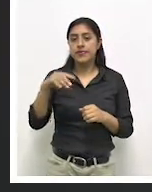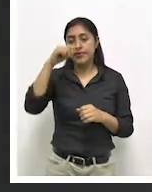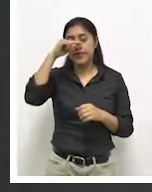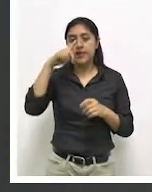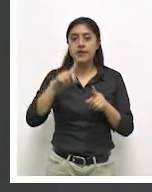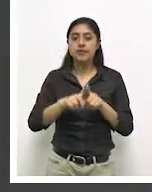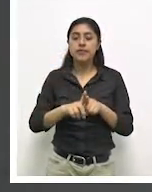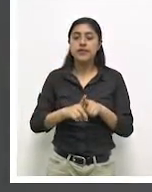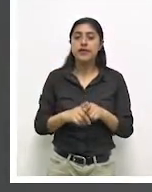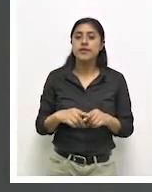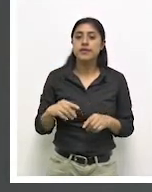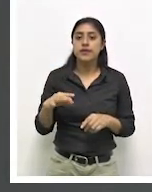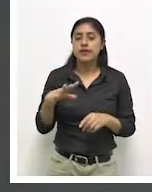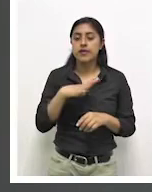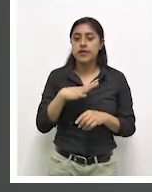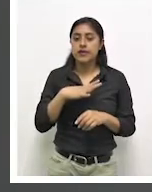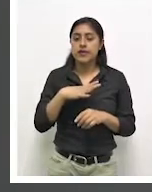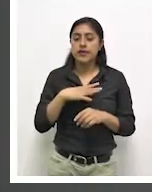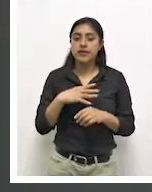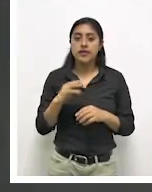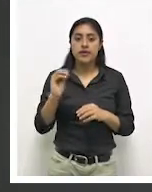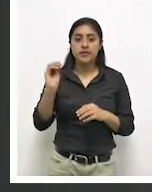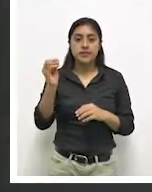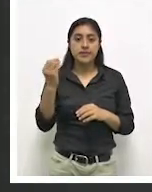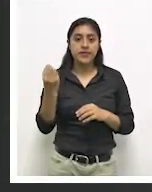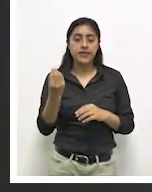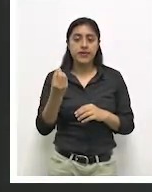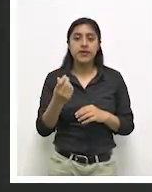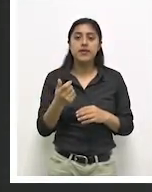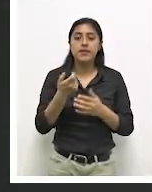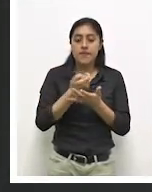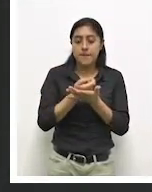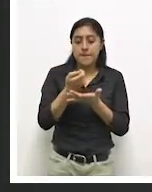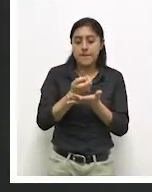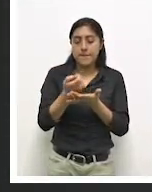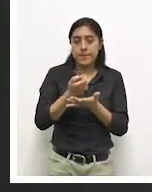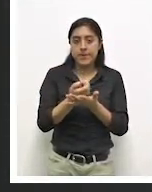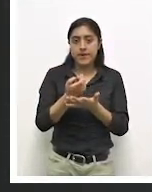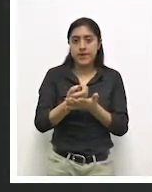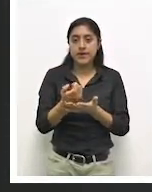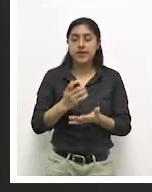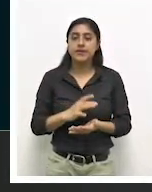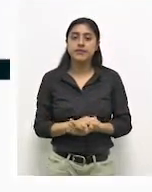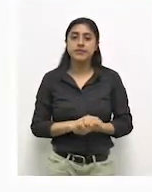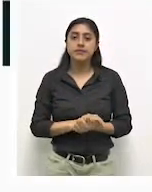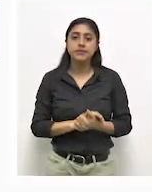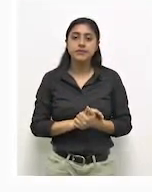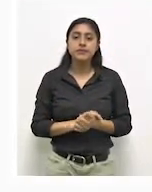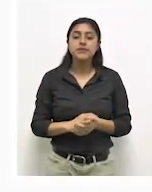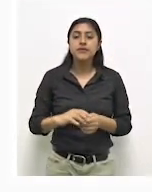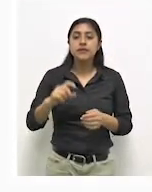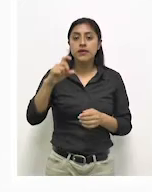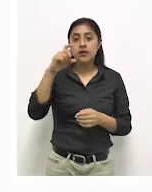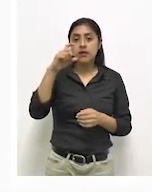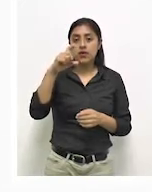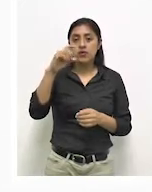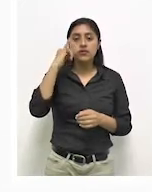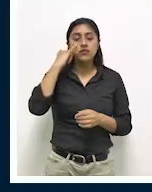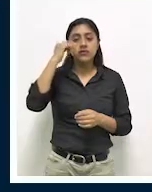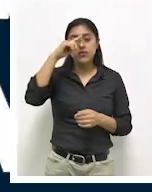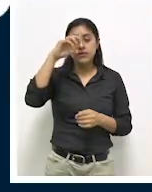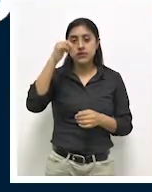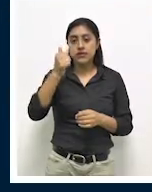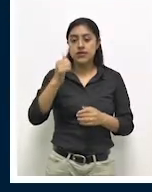Y además debe pagar la cantidad de 119 quetzales con tarjeta de crédito o débito. Con cita